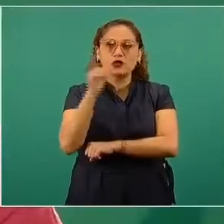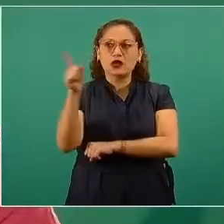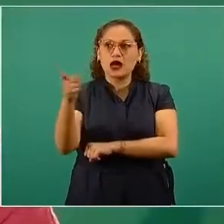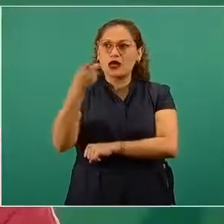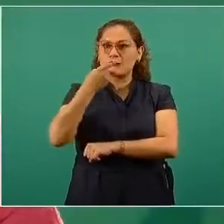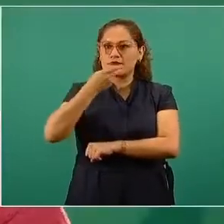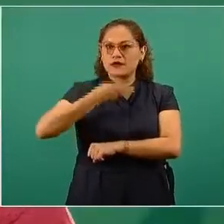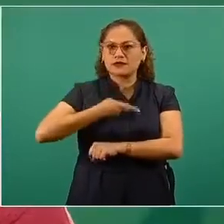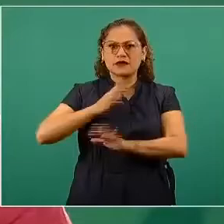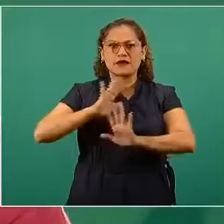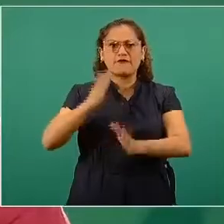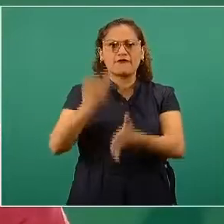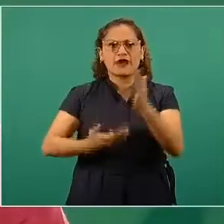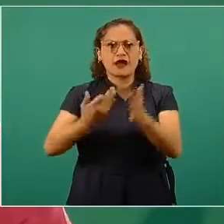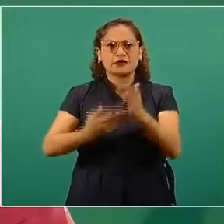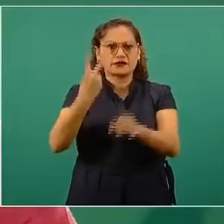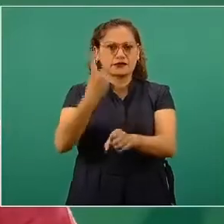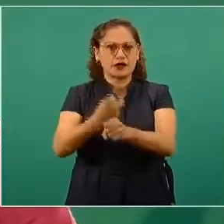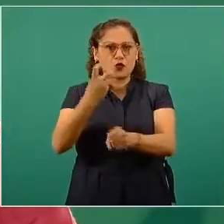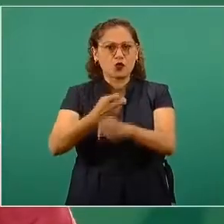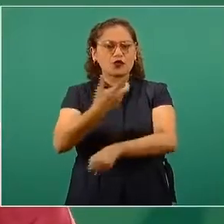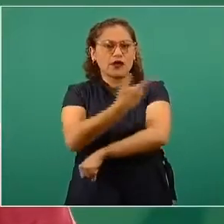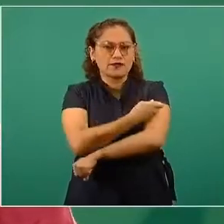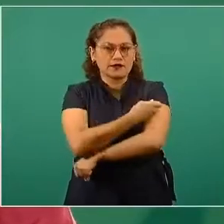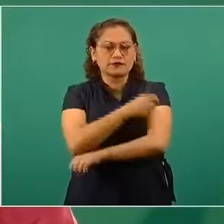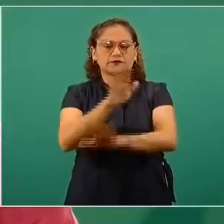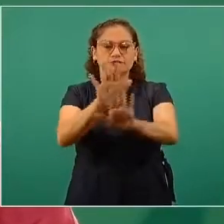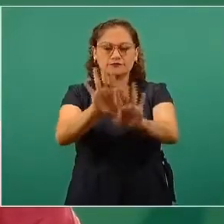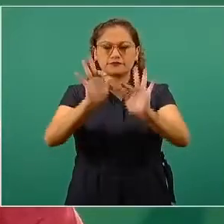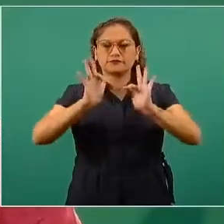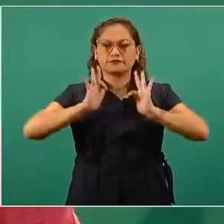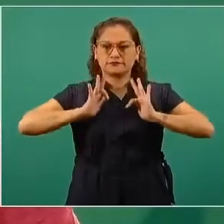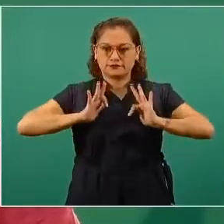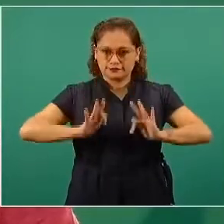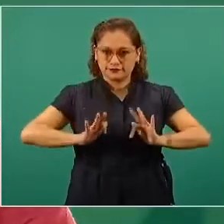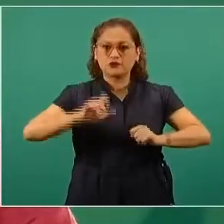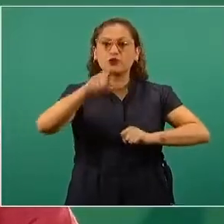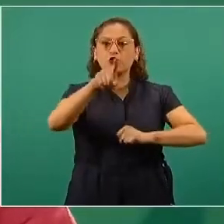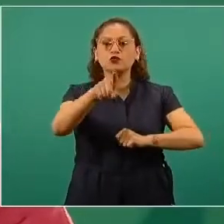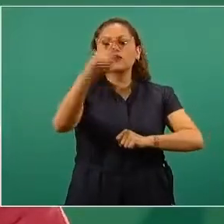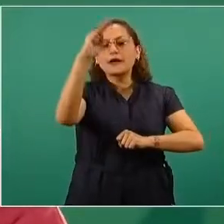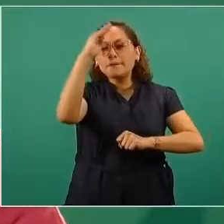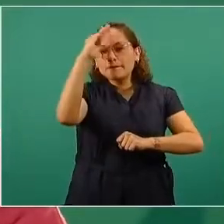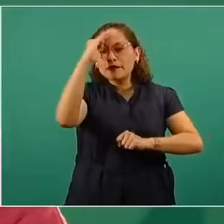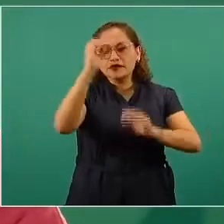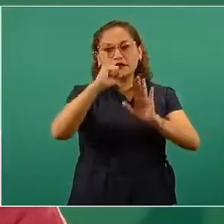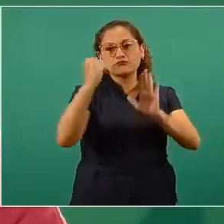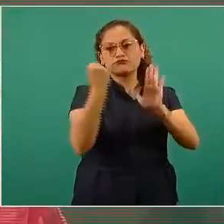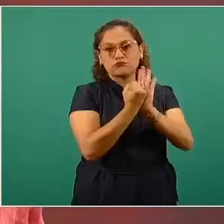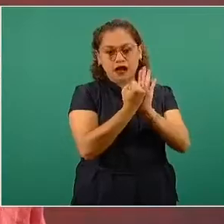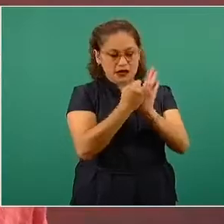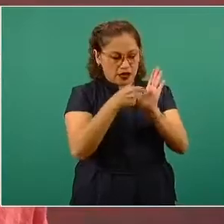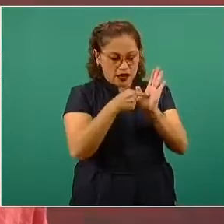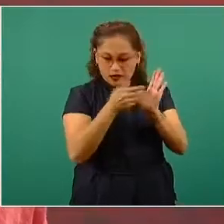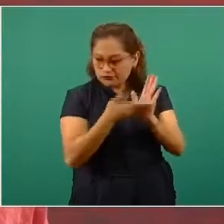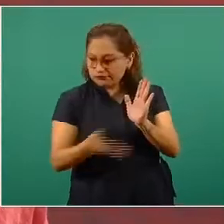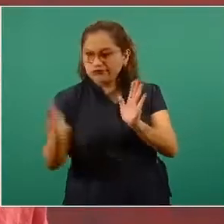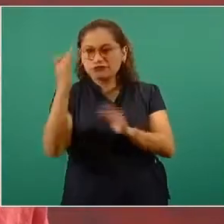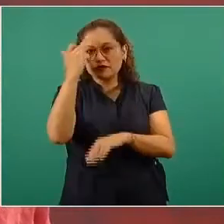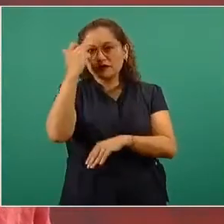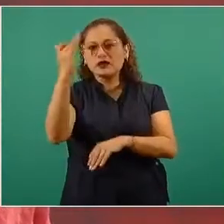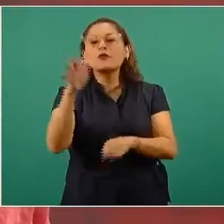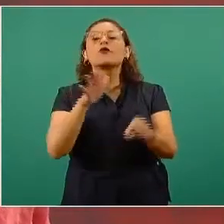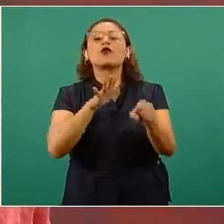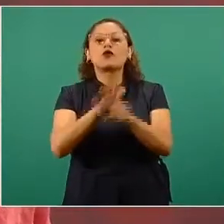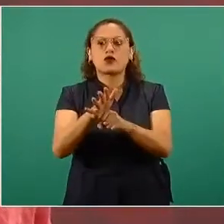Es muy importante que tengan claridad de cuándo les toca la segunda dosis según qué vacuna se puso. Entonces, por eso pongo